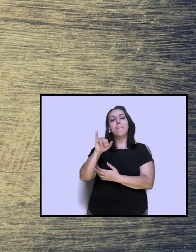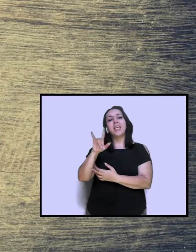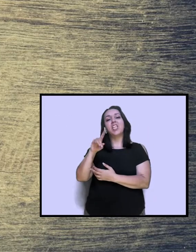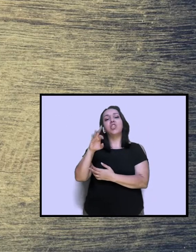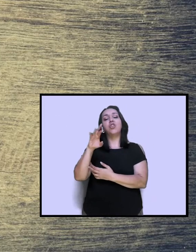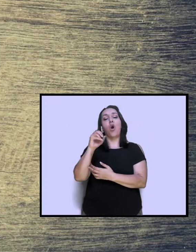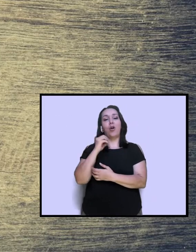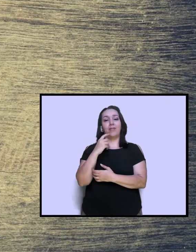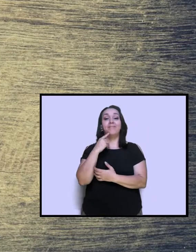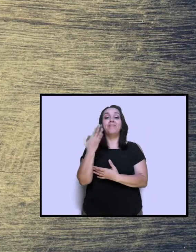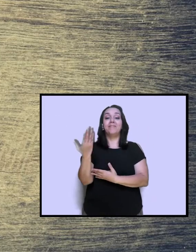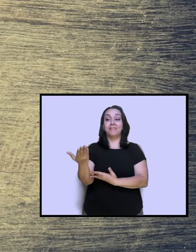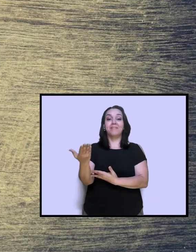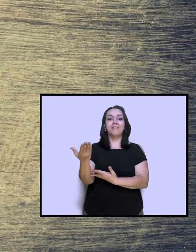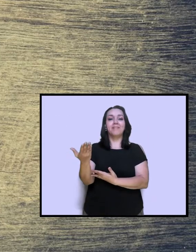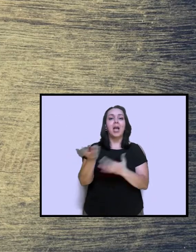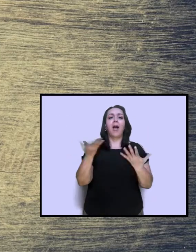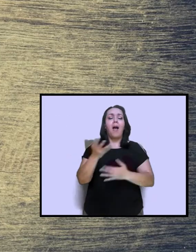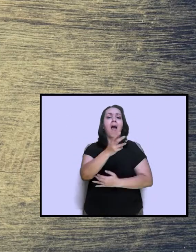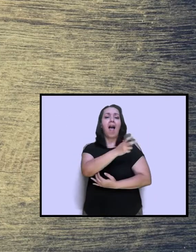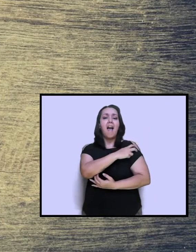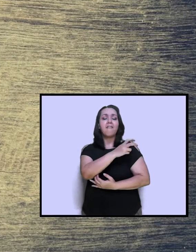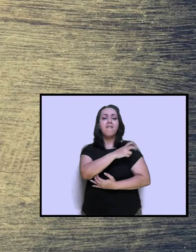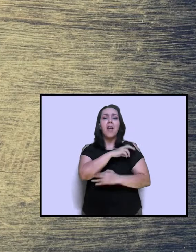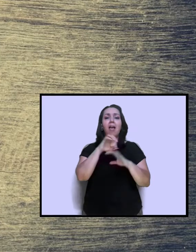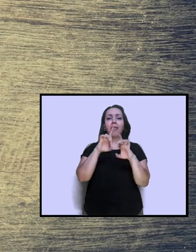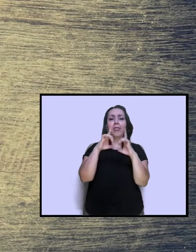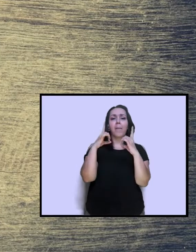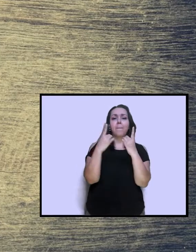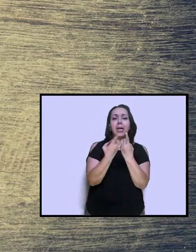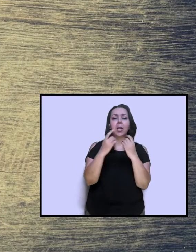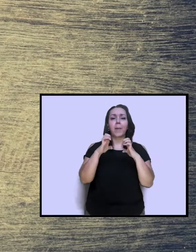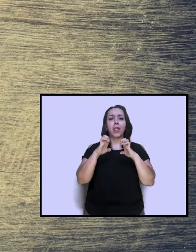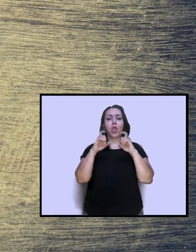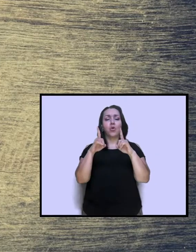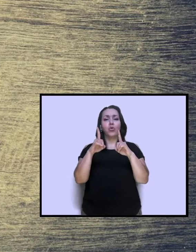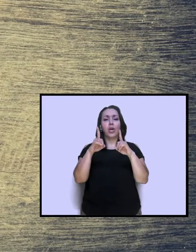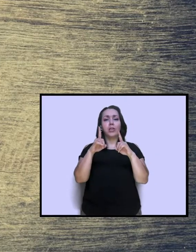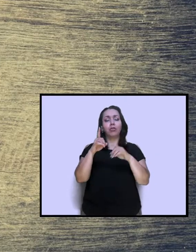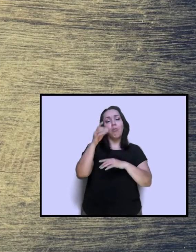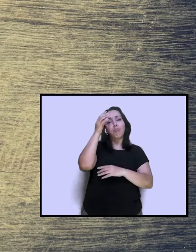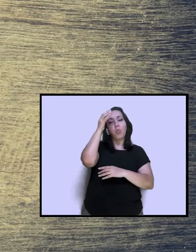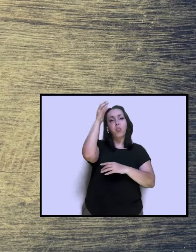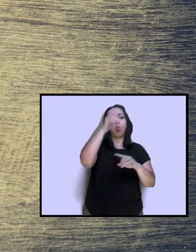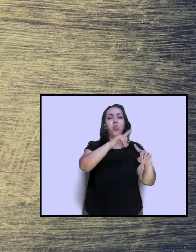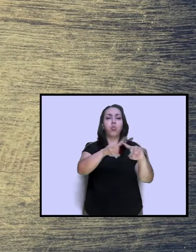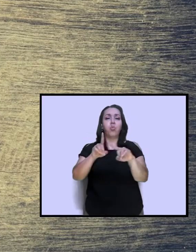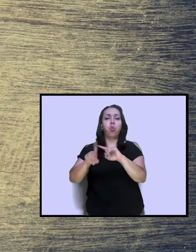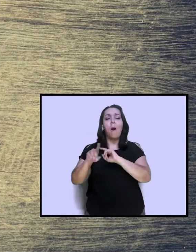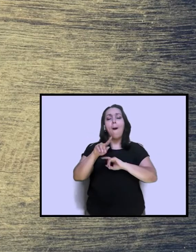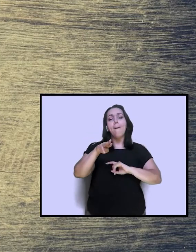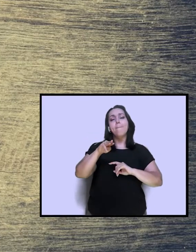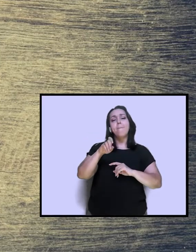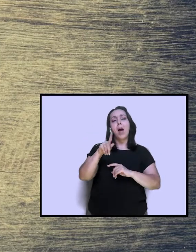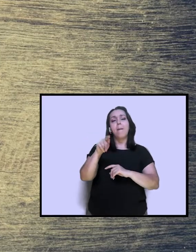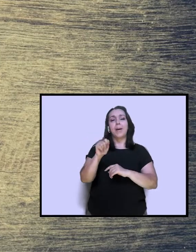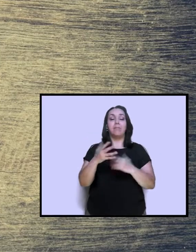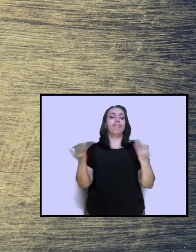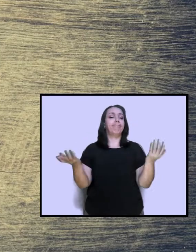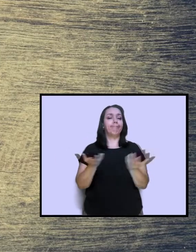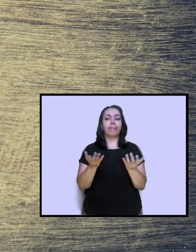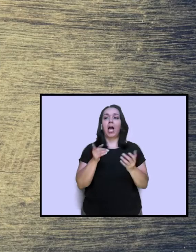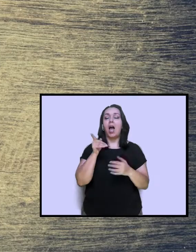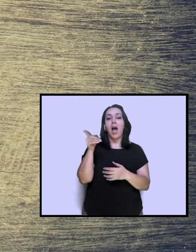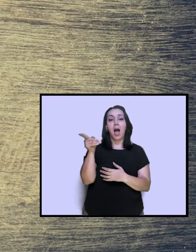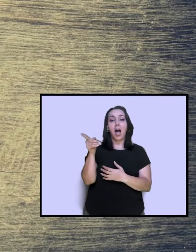Pineda Rodríguez, jefe del Departamento de Educación Intercultural del Ministerio de Educación Pública, quien